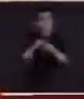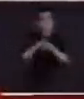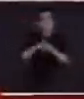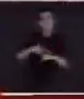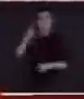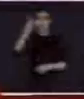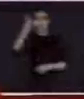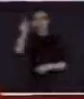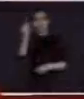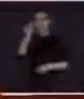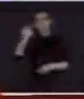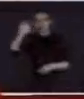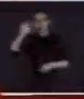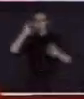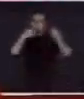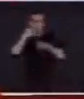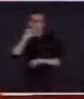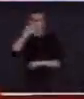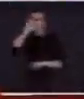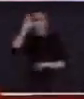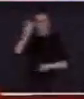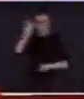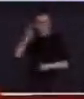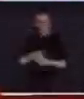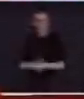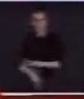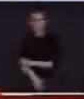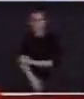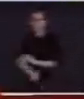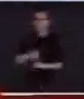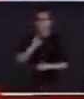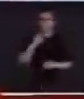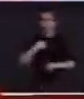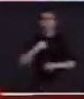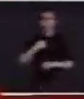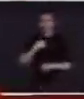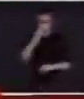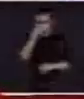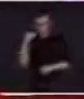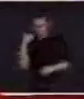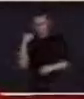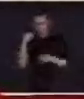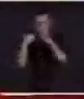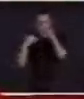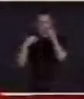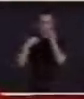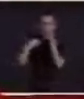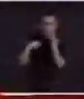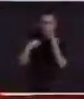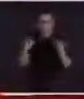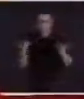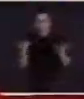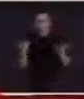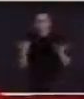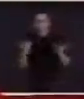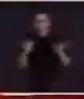3. No me siento la nariz y quiero estornudar, la boca se me va y me dejo babar, espero ser al